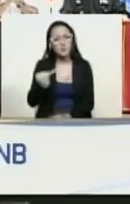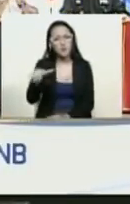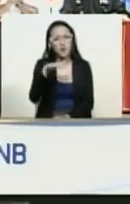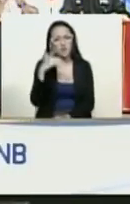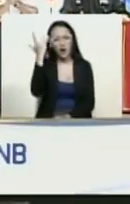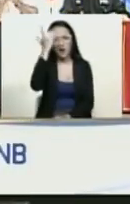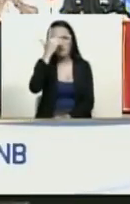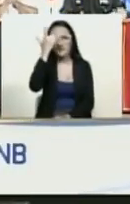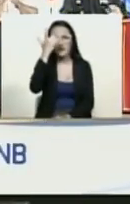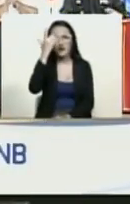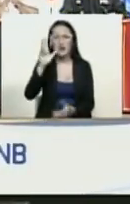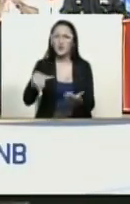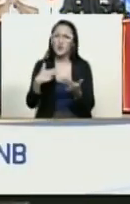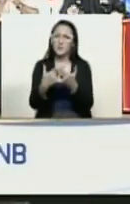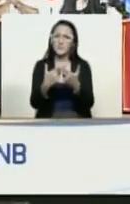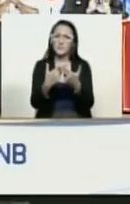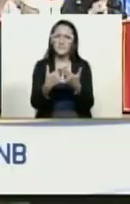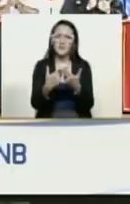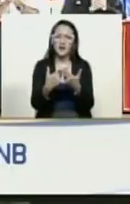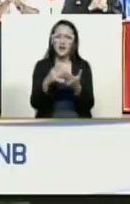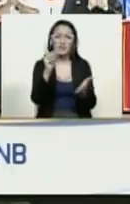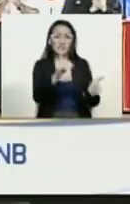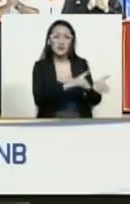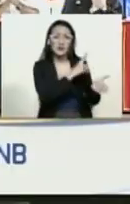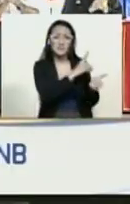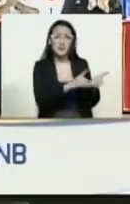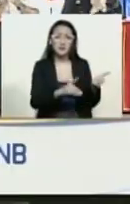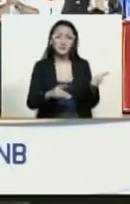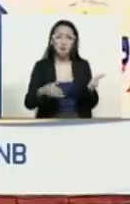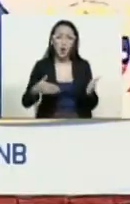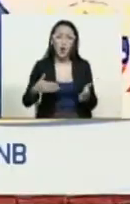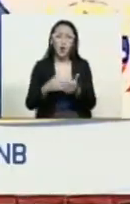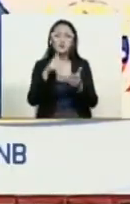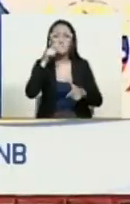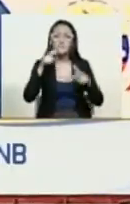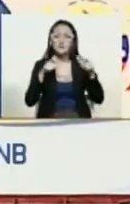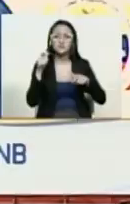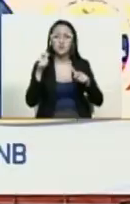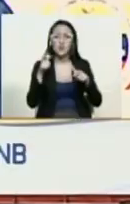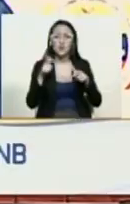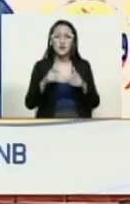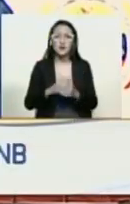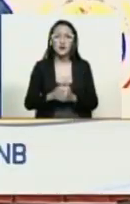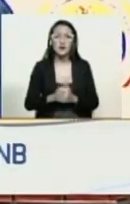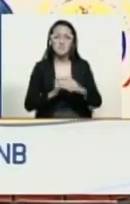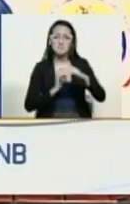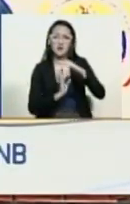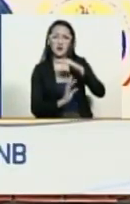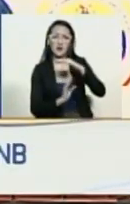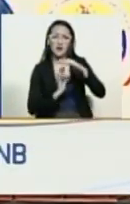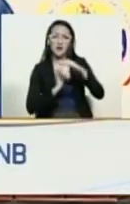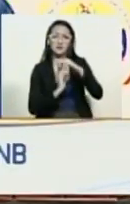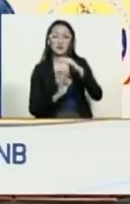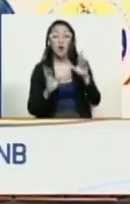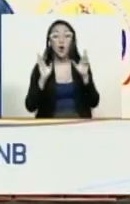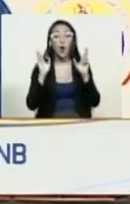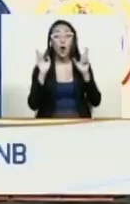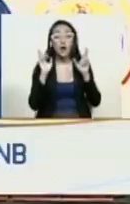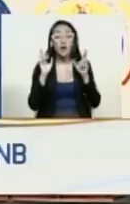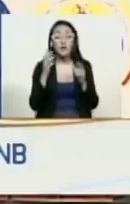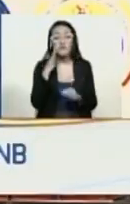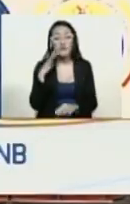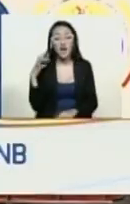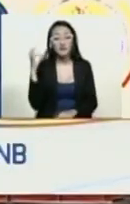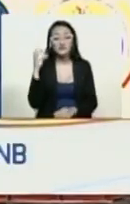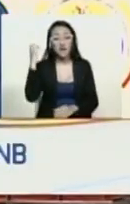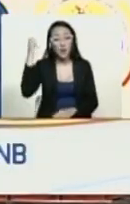africanos, basta de discriminación contra los migrantes. Ojalá Francia y Europa, a